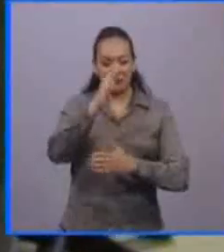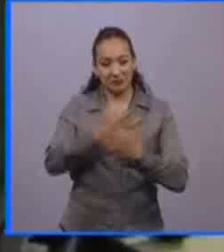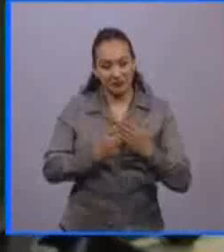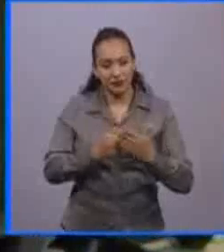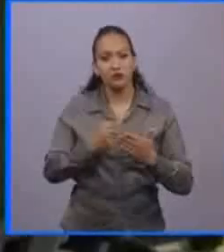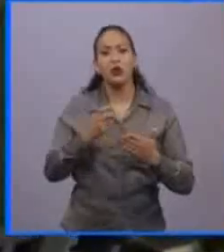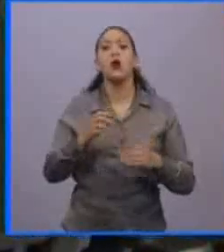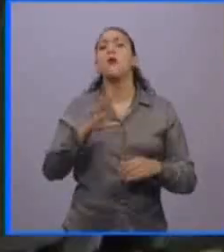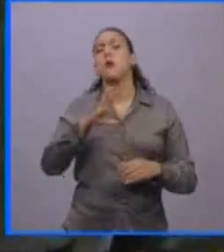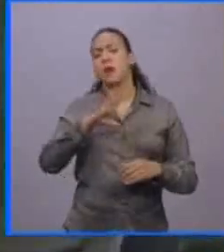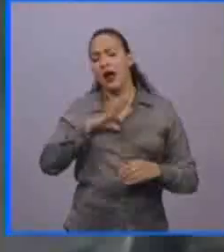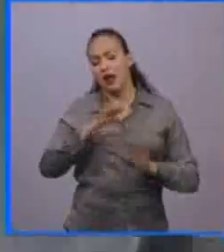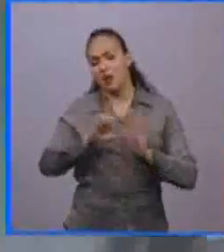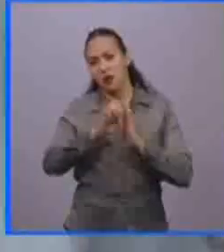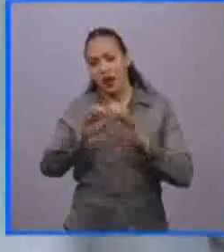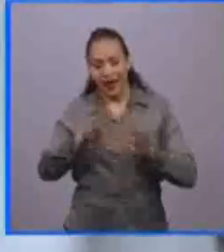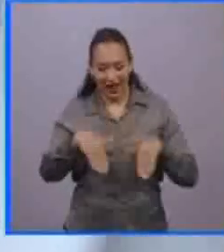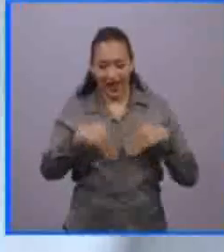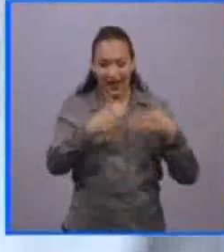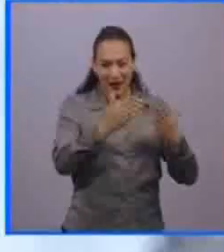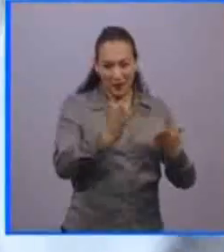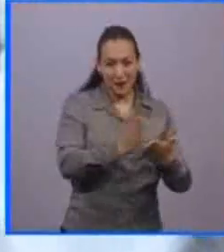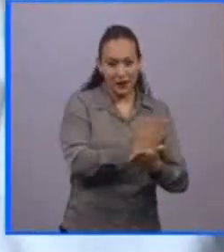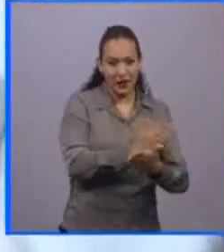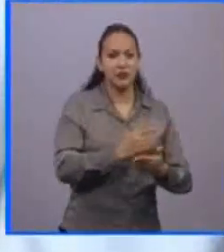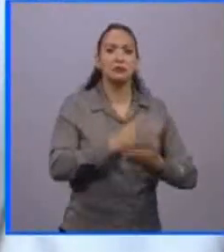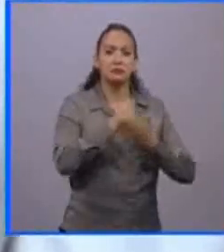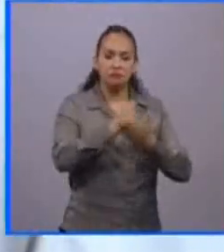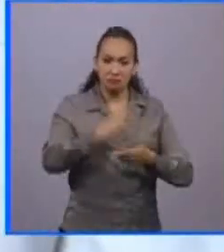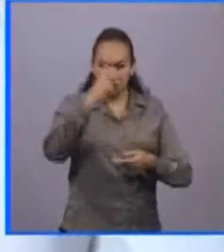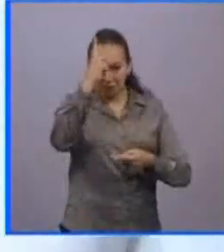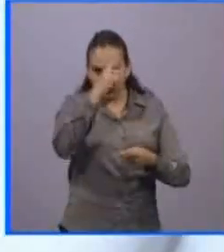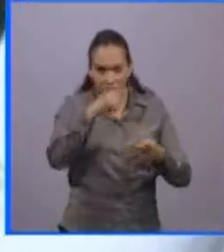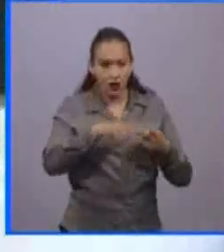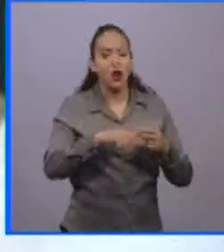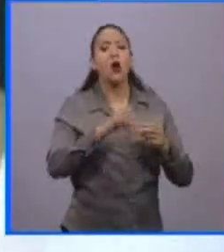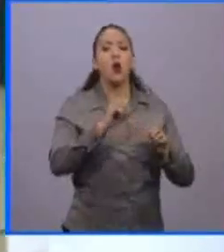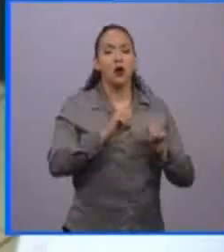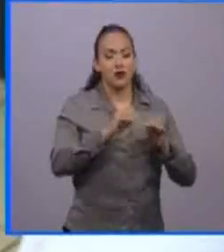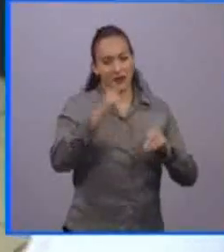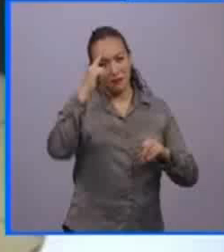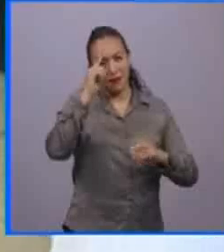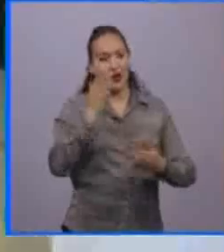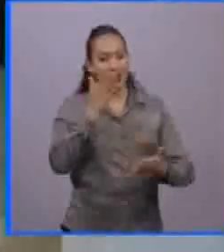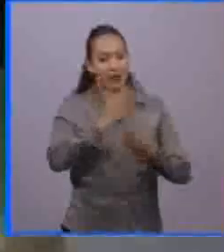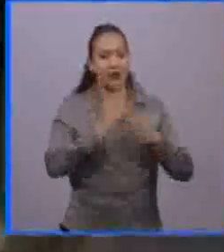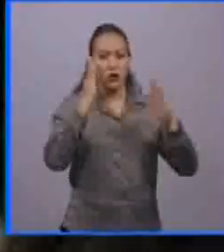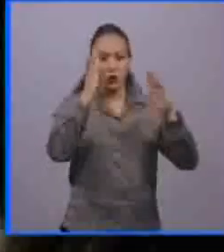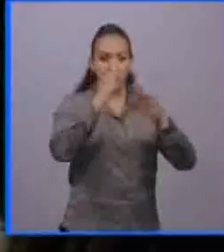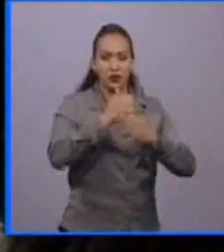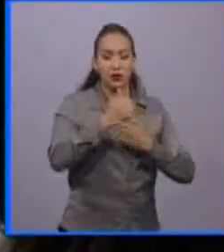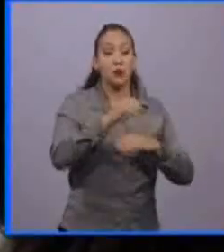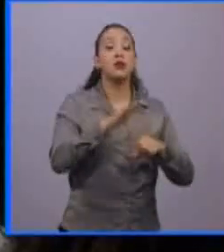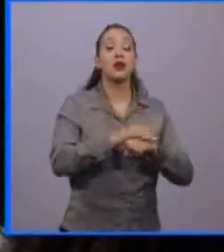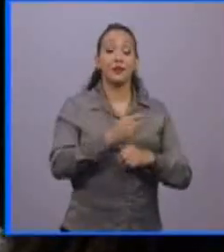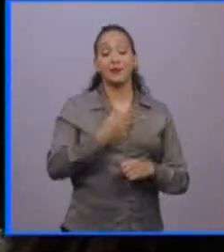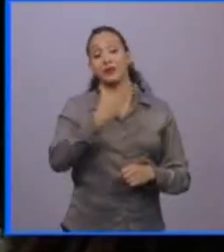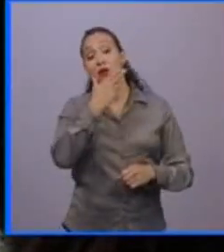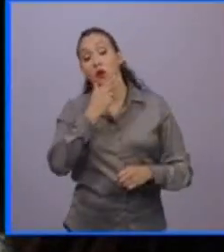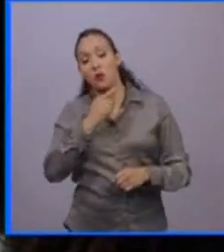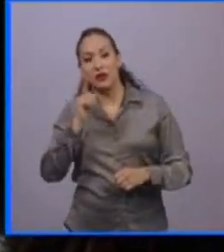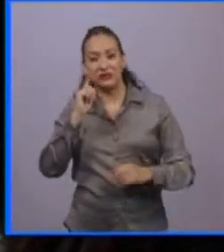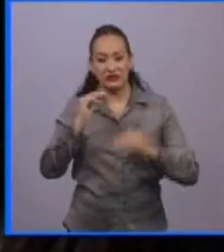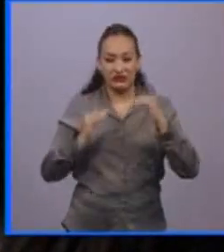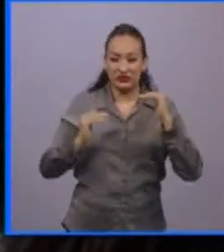medios alternativos de solución de controversias y terapias psicológicas, pues ante las desiguales condiciones de poder entre mujeres y hombres,